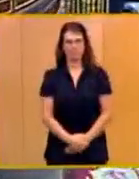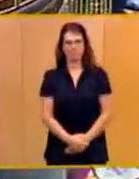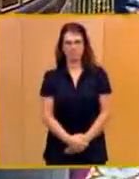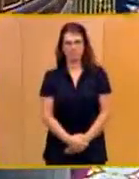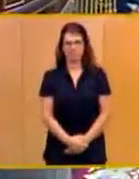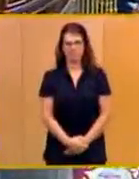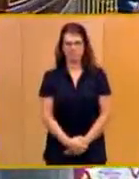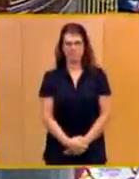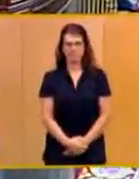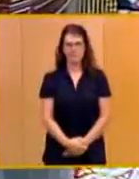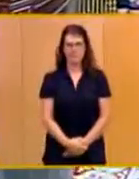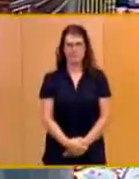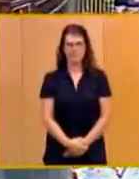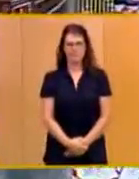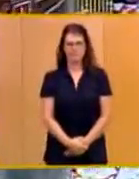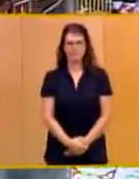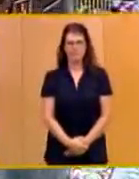responde el presidente del Gobierno.